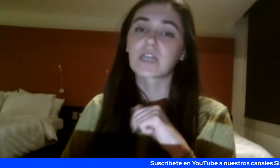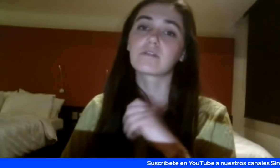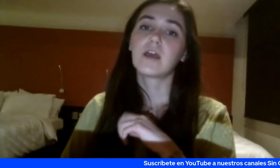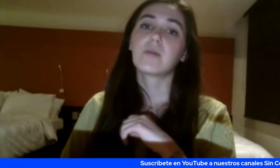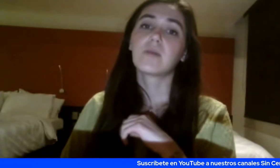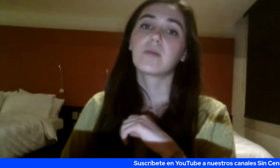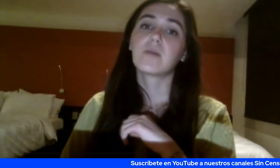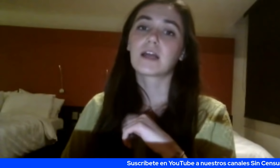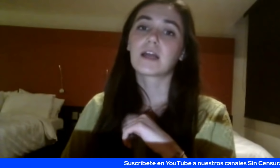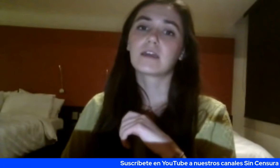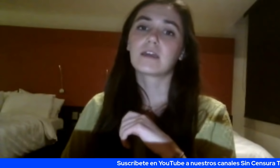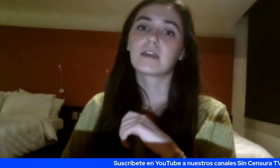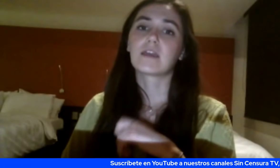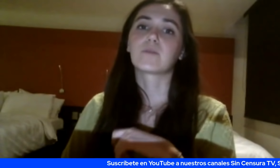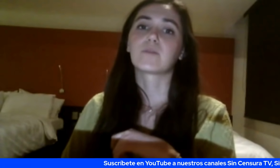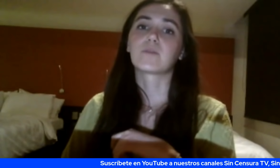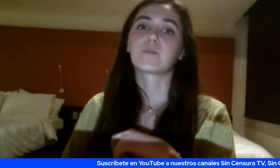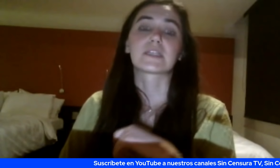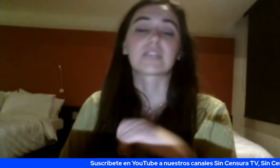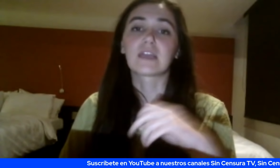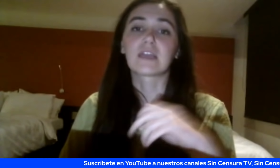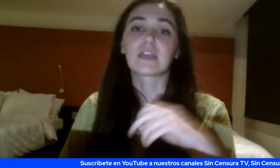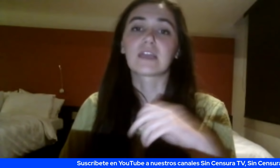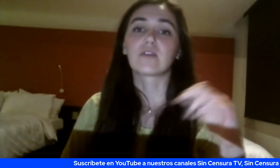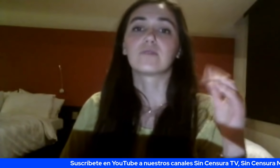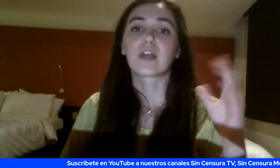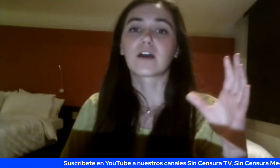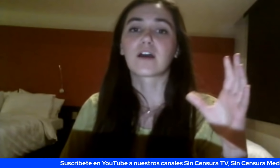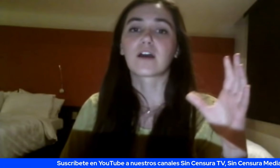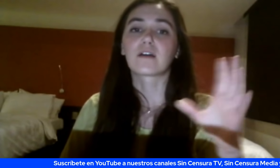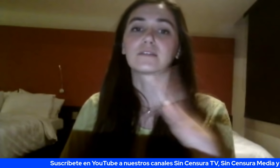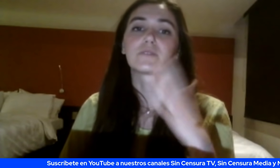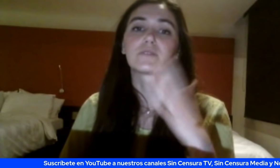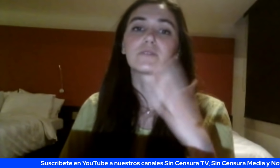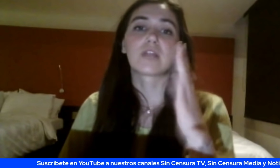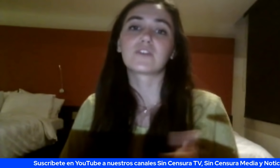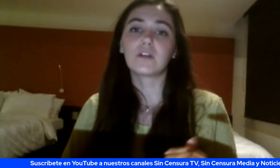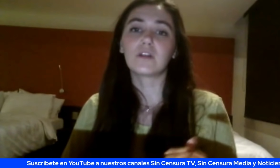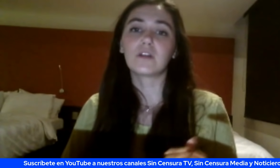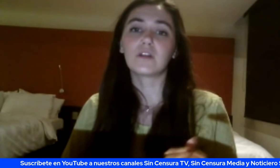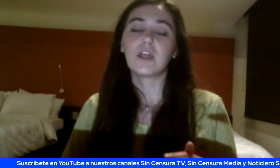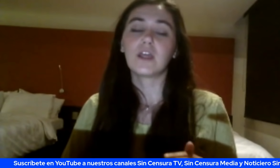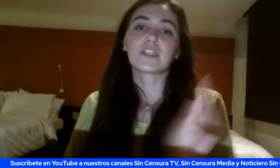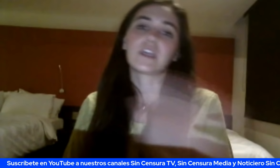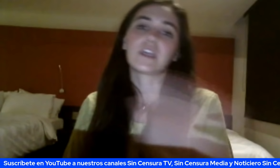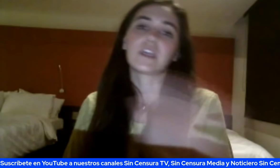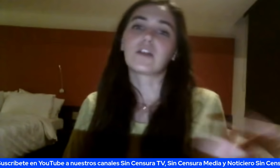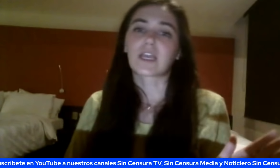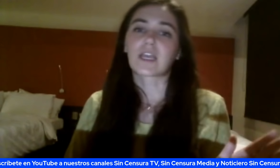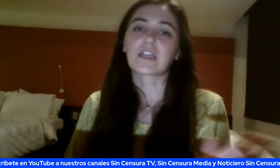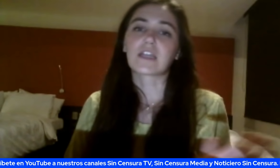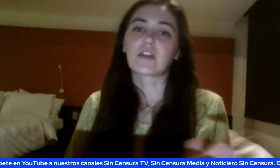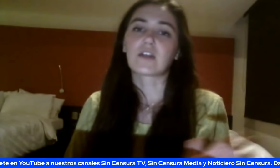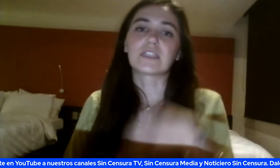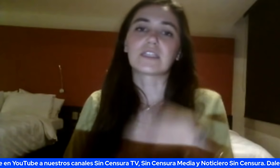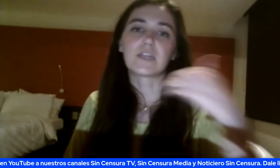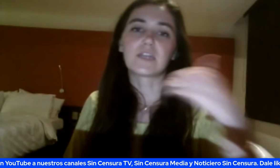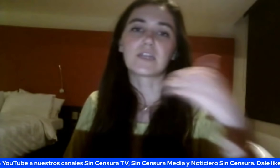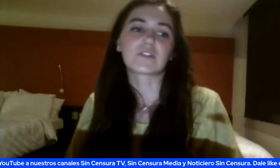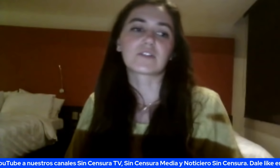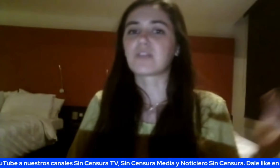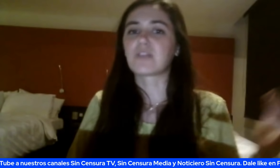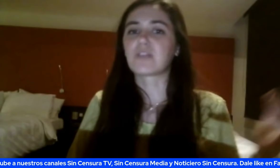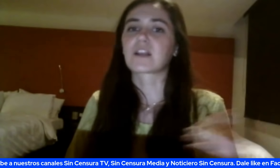aprovecharon para pues hacer de una elección, pues ahí lo que querían y lo que decían, y por